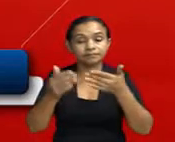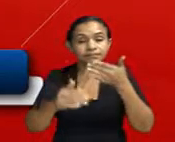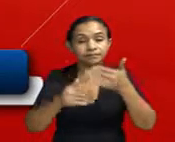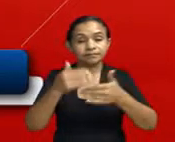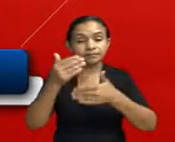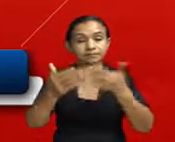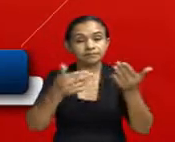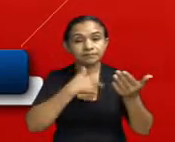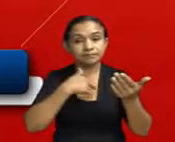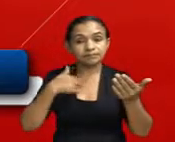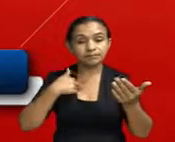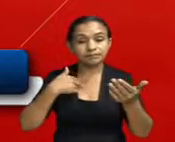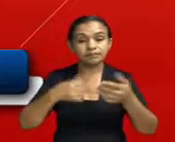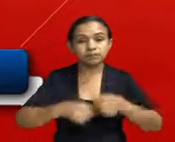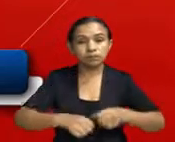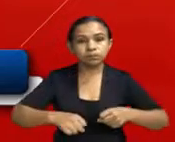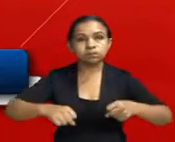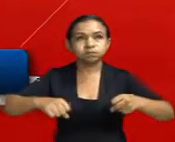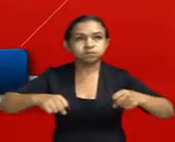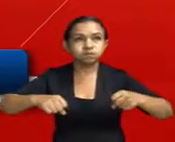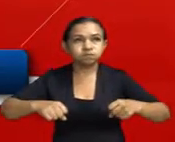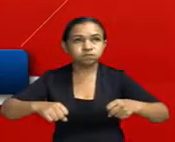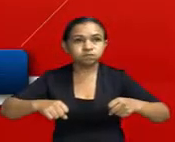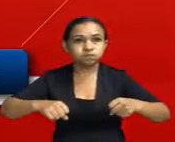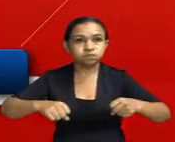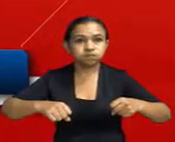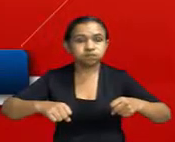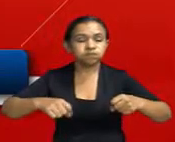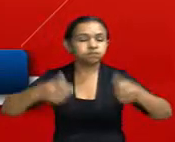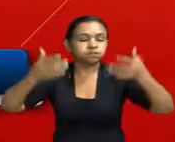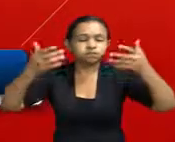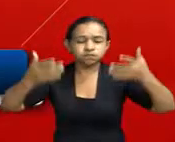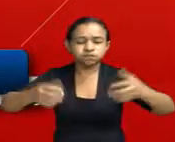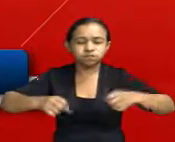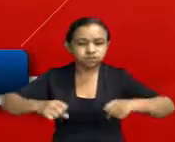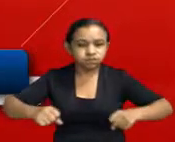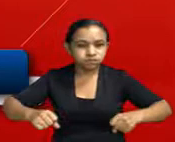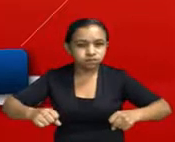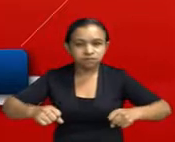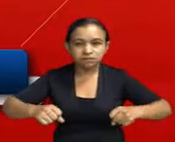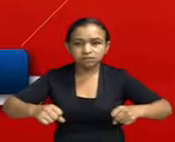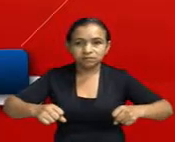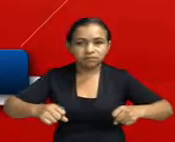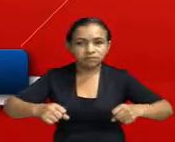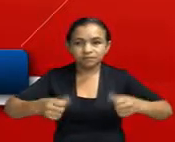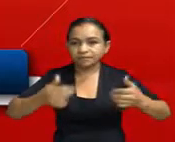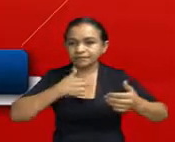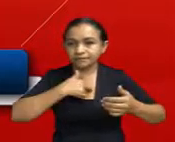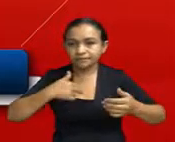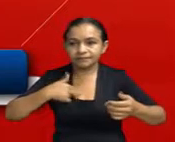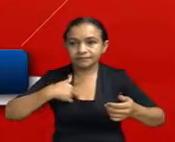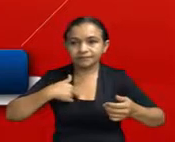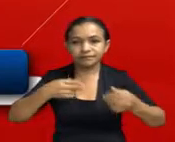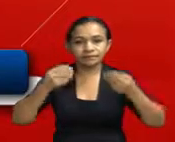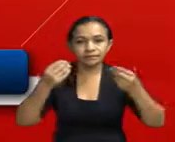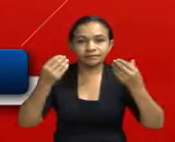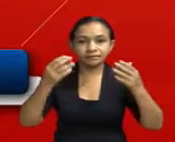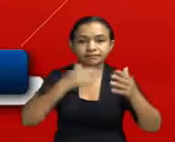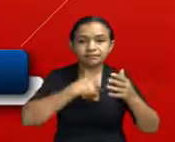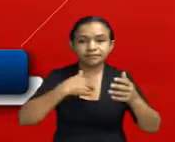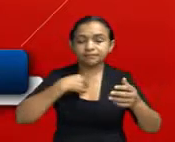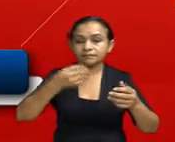conllevado, hablando de obesidad. Hay personas que tienen sobrepeso, obesidad, va a corresponderse con la talla, y eso mucho tiene que ver con los